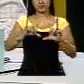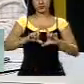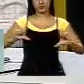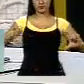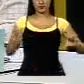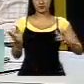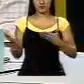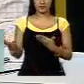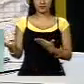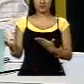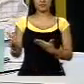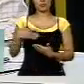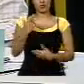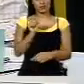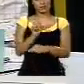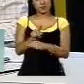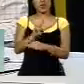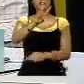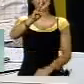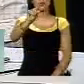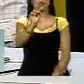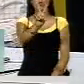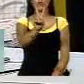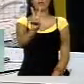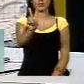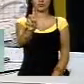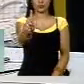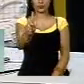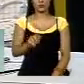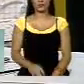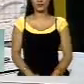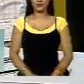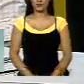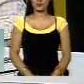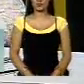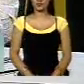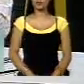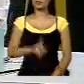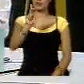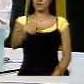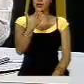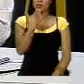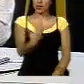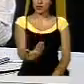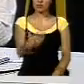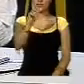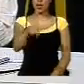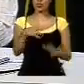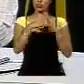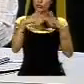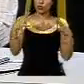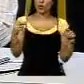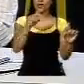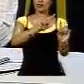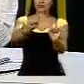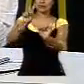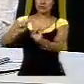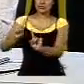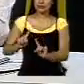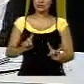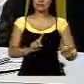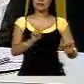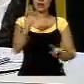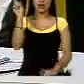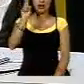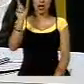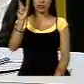Asamblea, 102.3 FM. Gracias a todo el equipo de AN Radio por siempre colaborar y estar con nosotros en